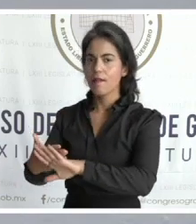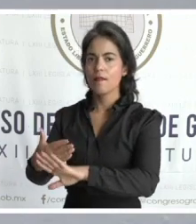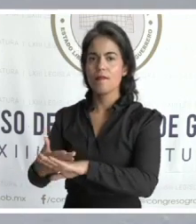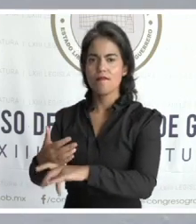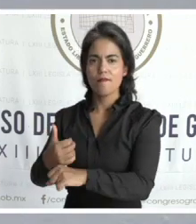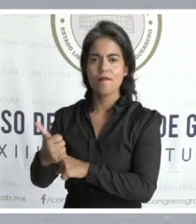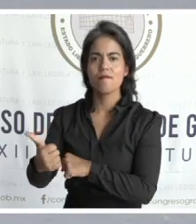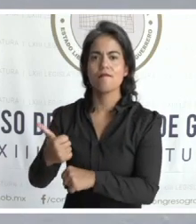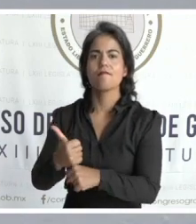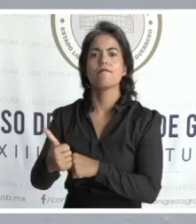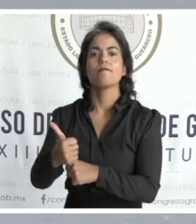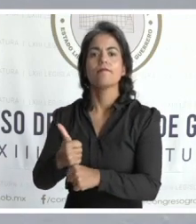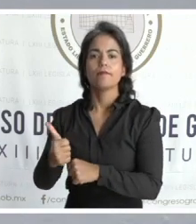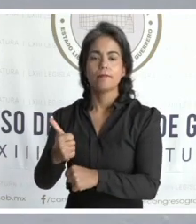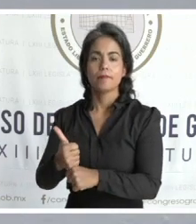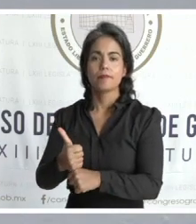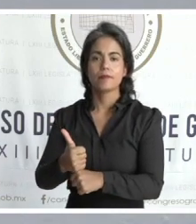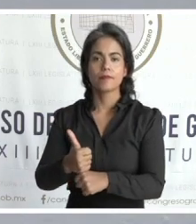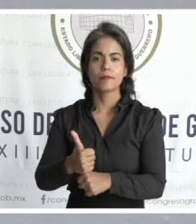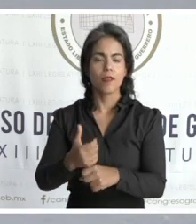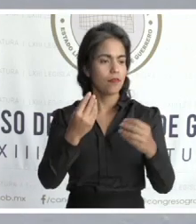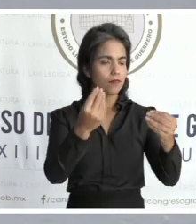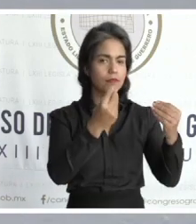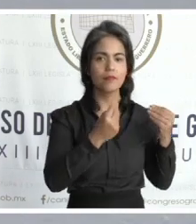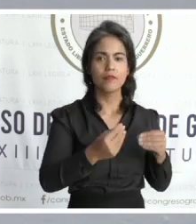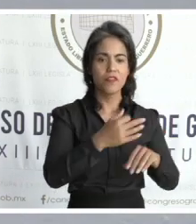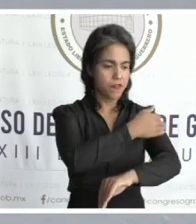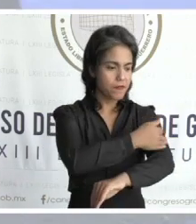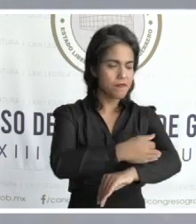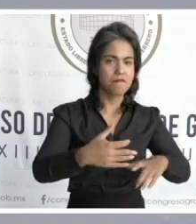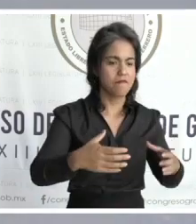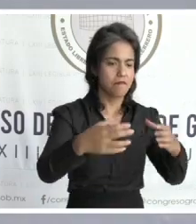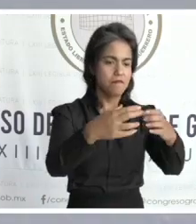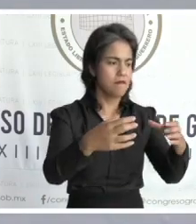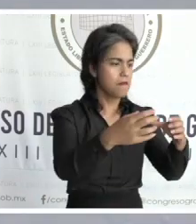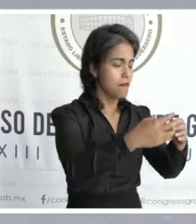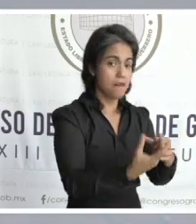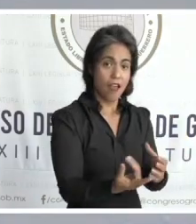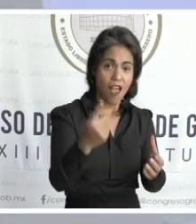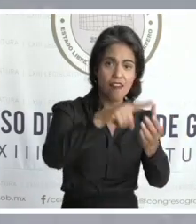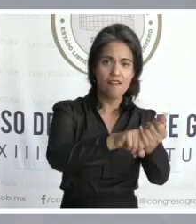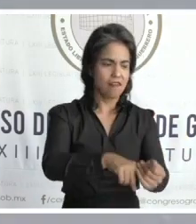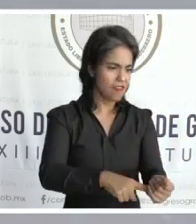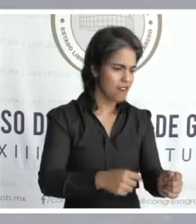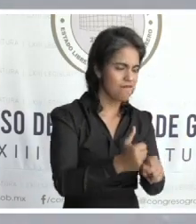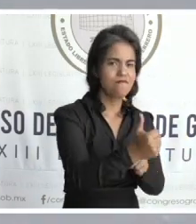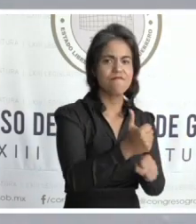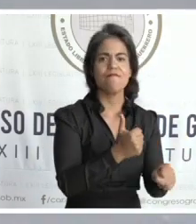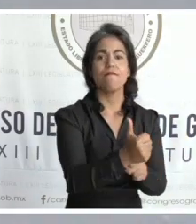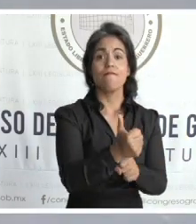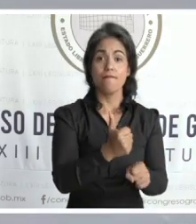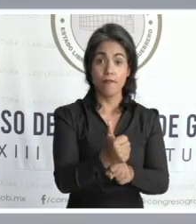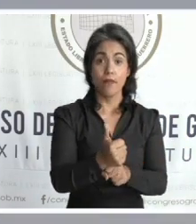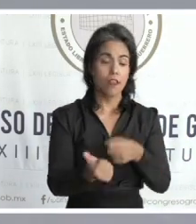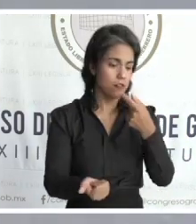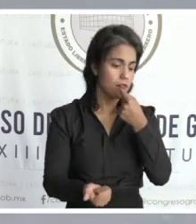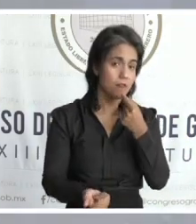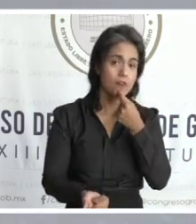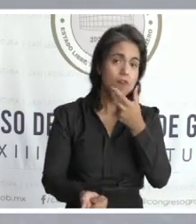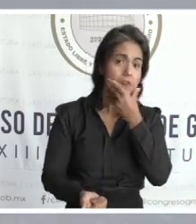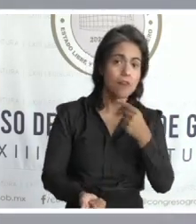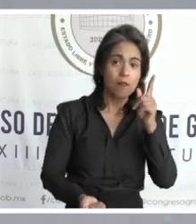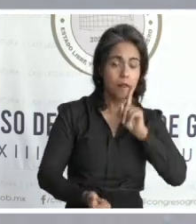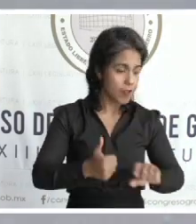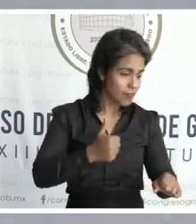en la sociedad, aunado al descuido tan triste que impera en la niñez y en la adolescencia de